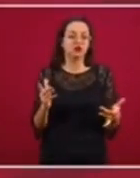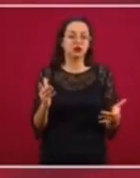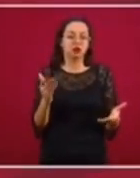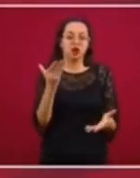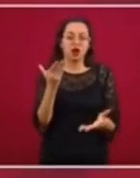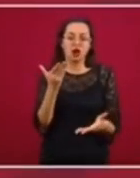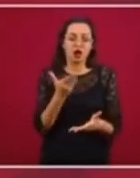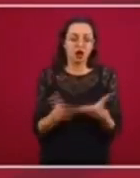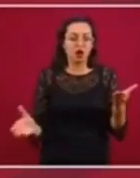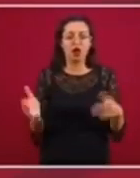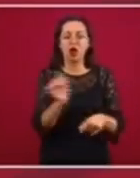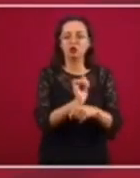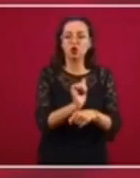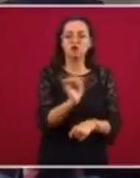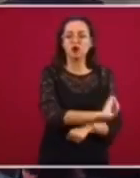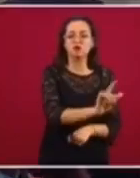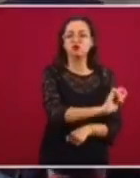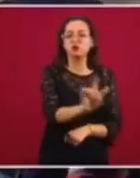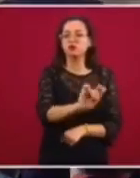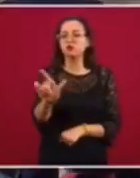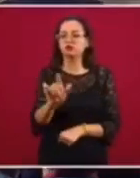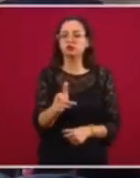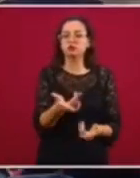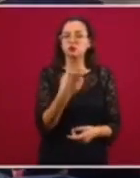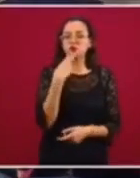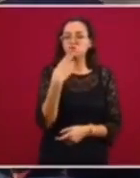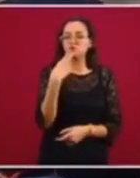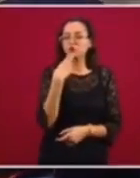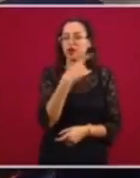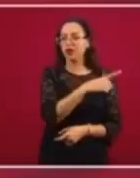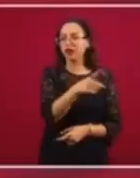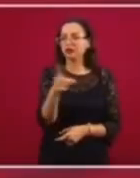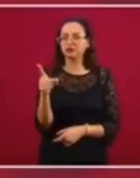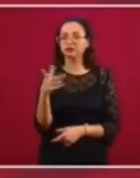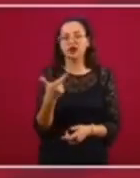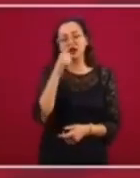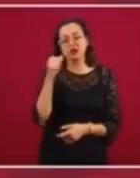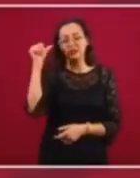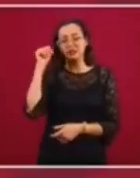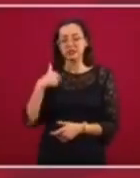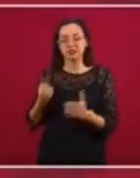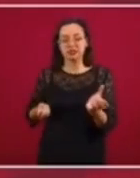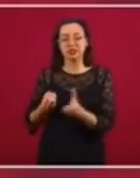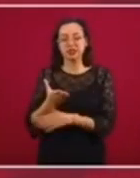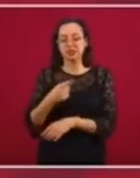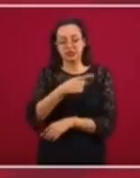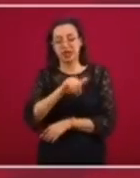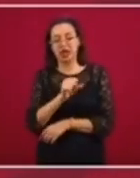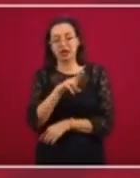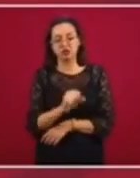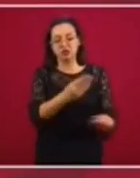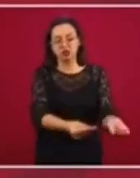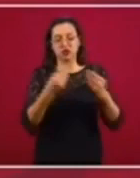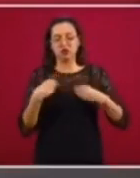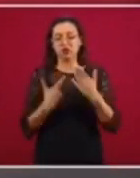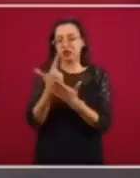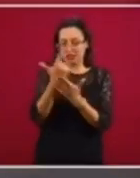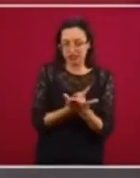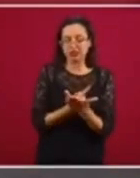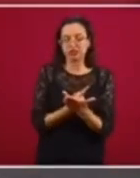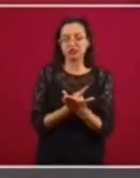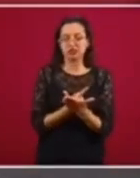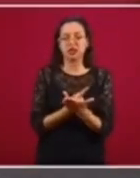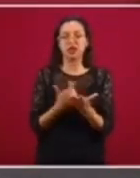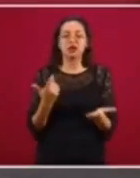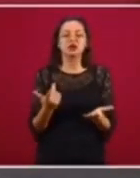de los más famosos saliendo de aquí ayer. Jesús me entrega la lista de los que